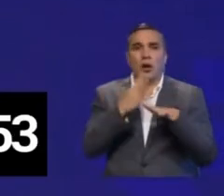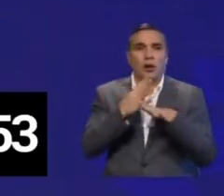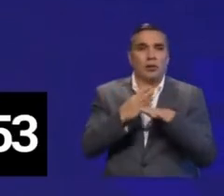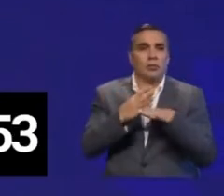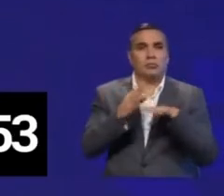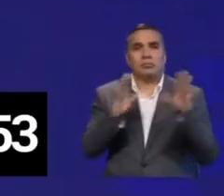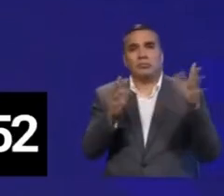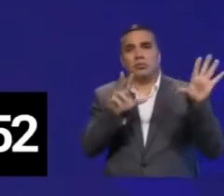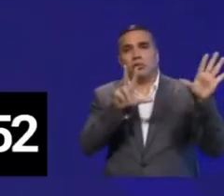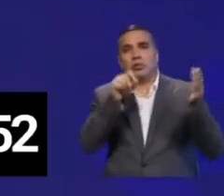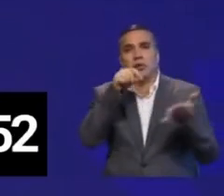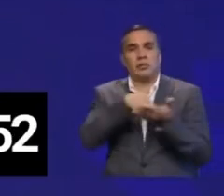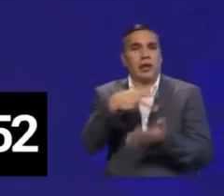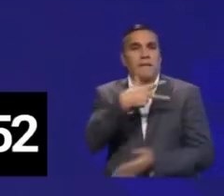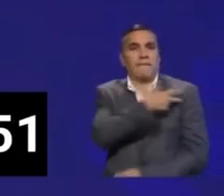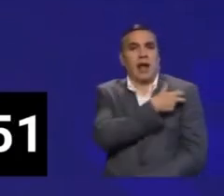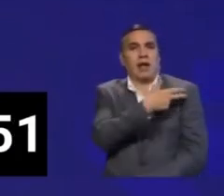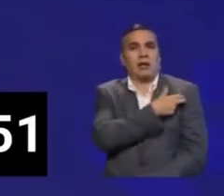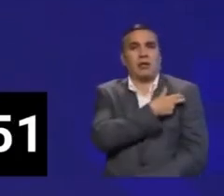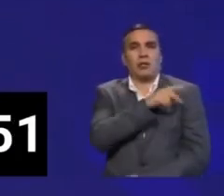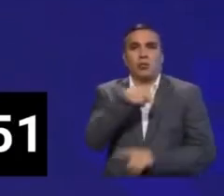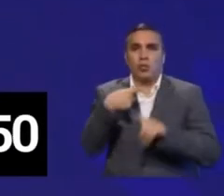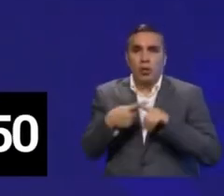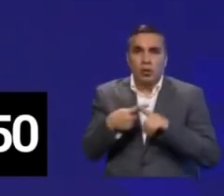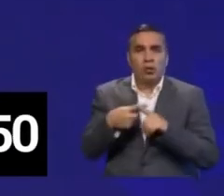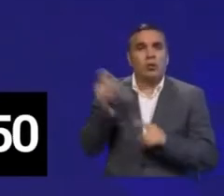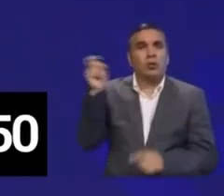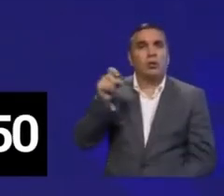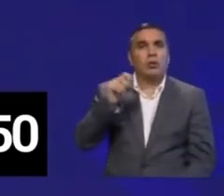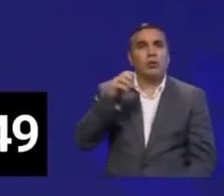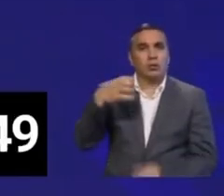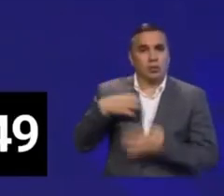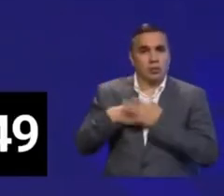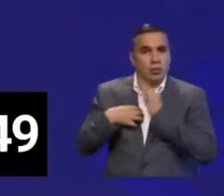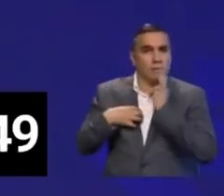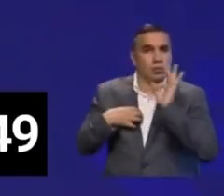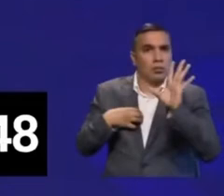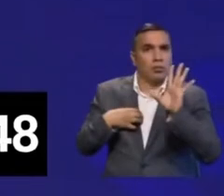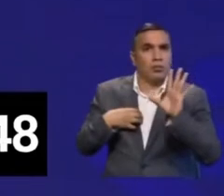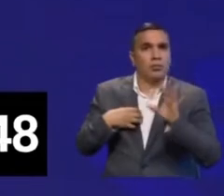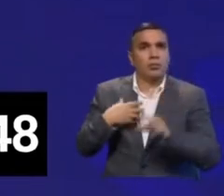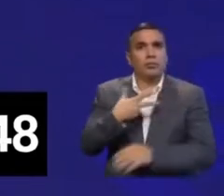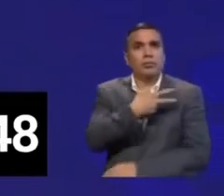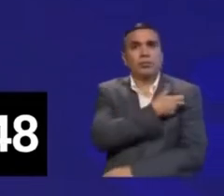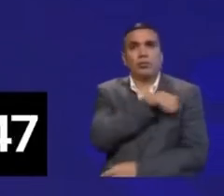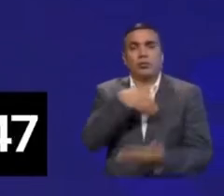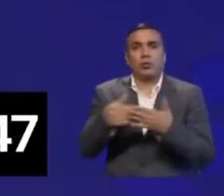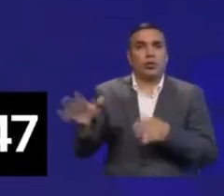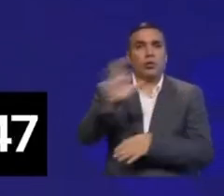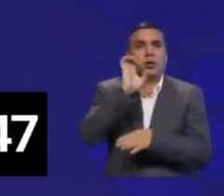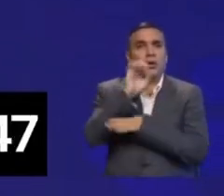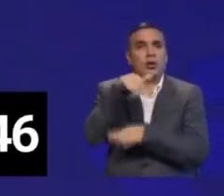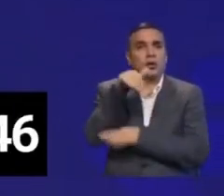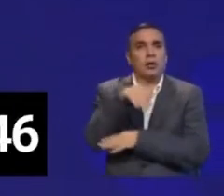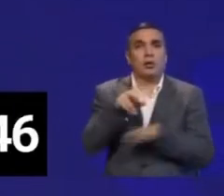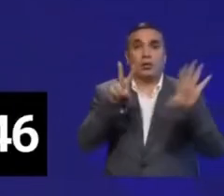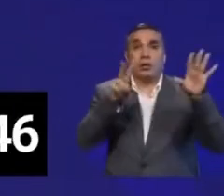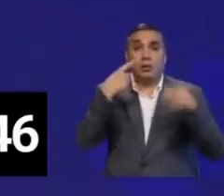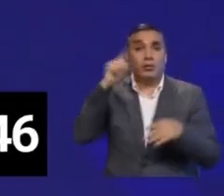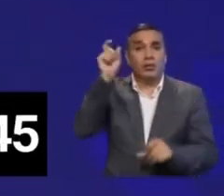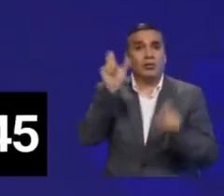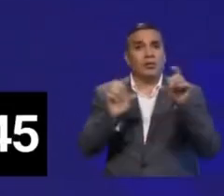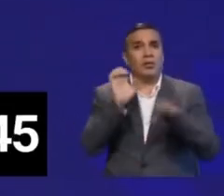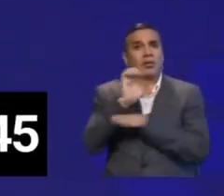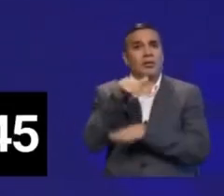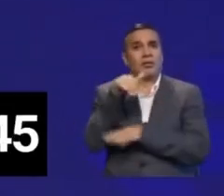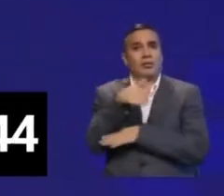de 80.000 vacunas, cuando de hecho necesitamos para el COVID-19 vacunar a la población ecuatoriana. Somos 17 millones de ecuatorianos